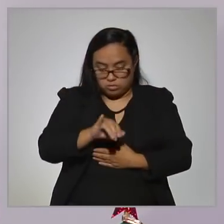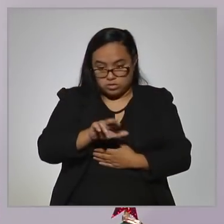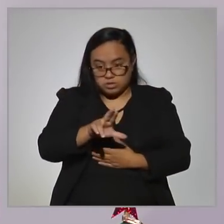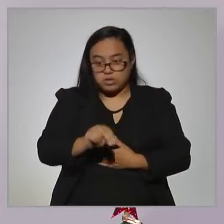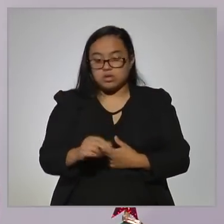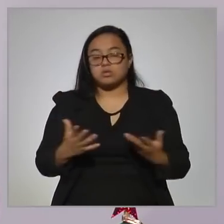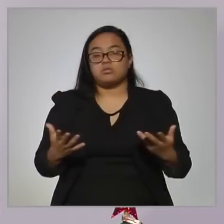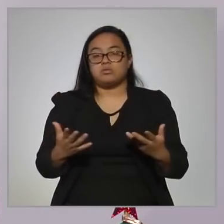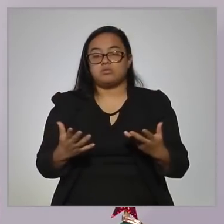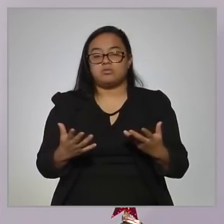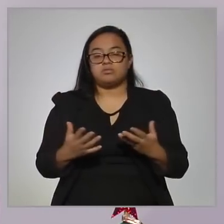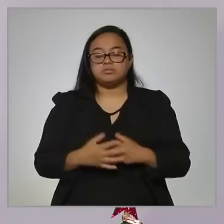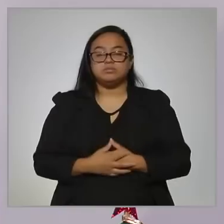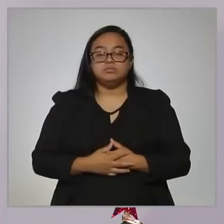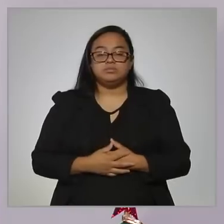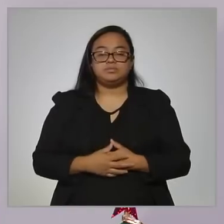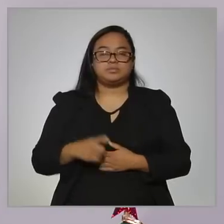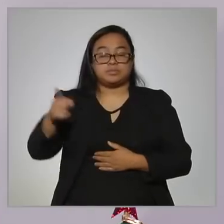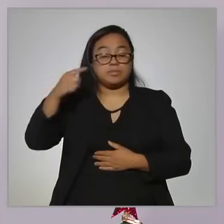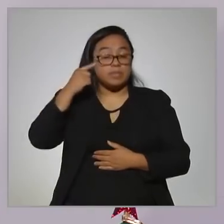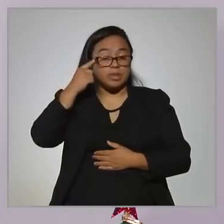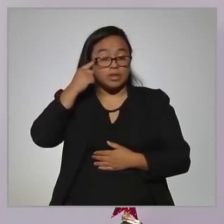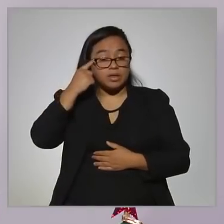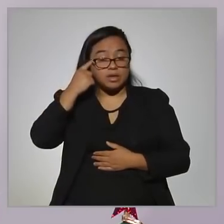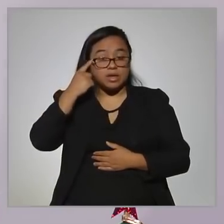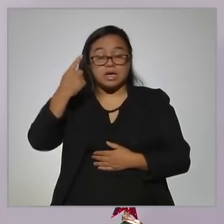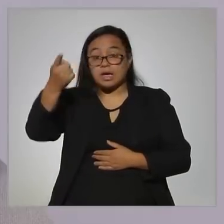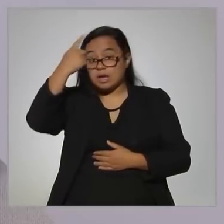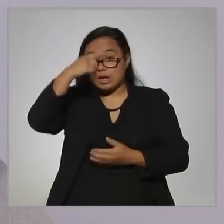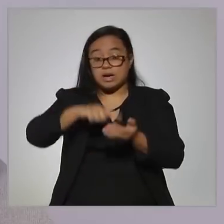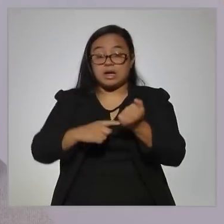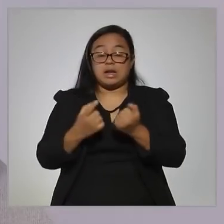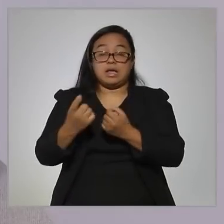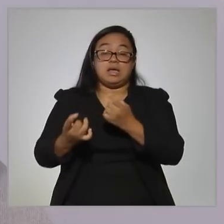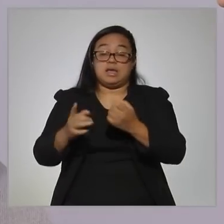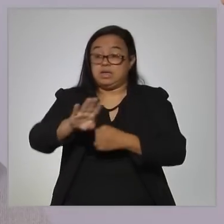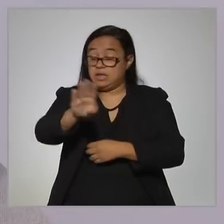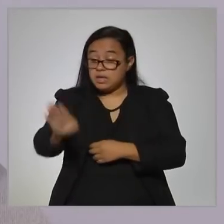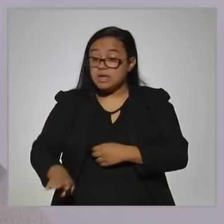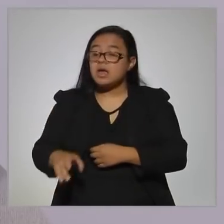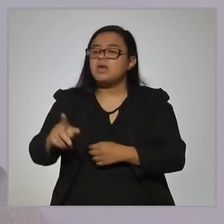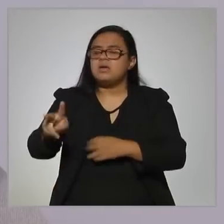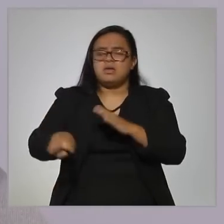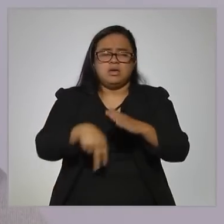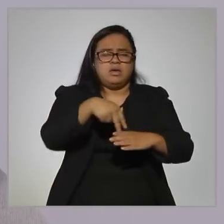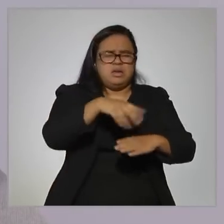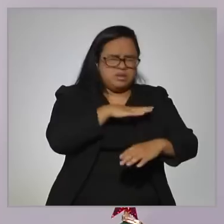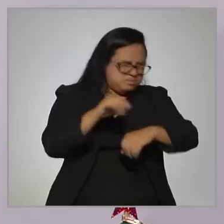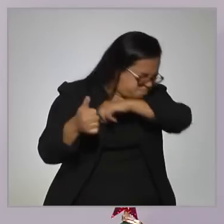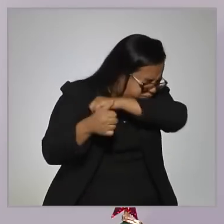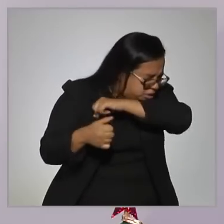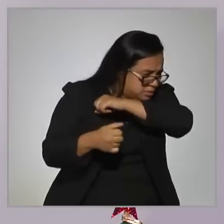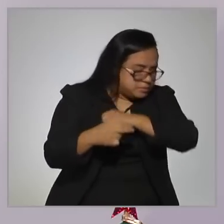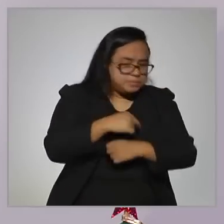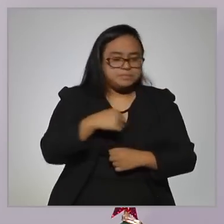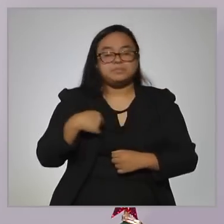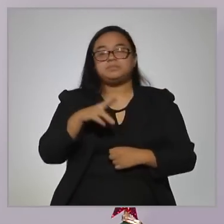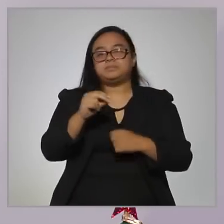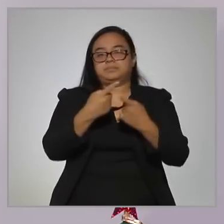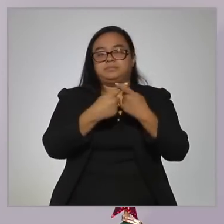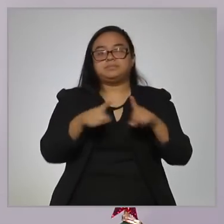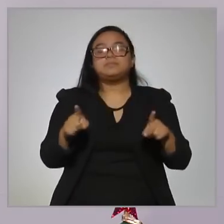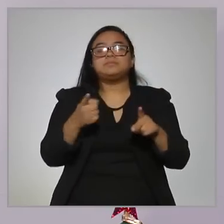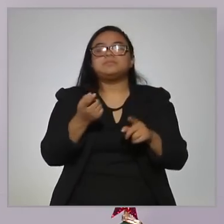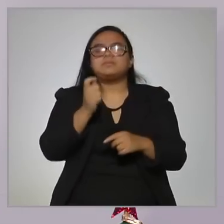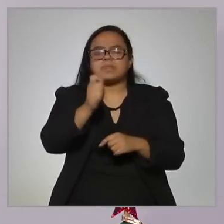Los asiáticos creen en la reencarnación, ¿sí? En nuestro mundo no. ¿Quién tiene la verdad?